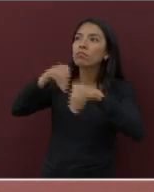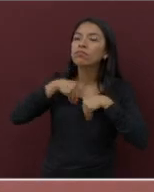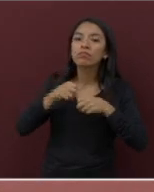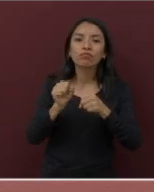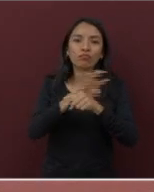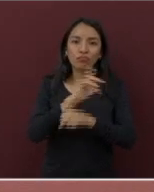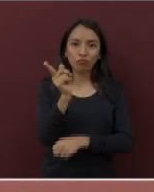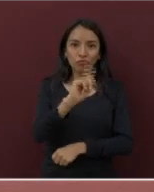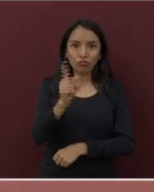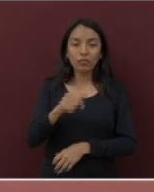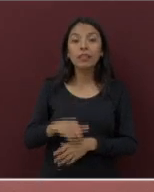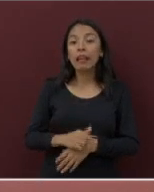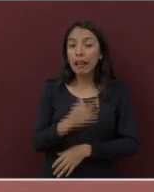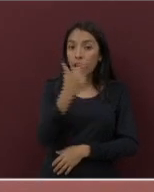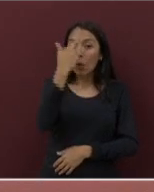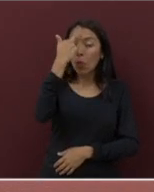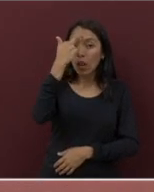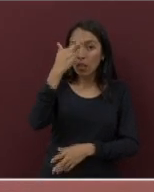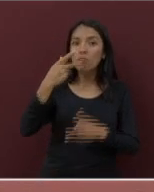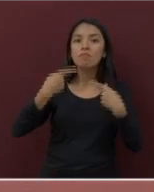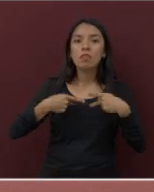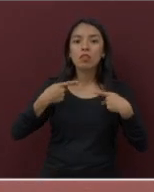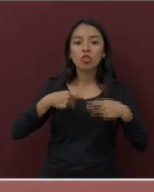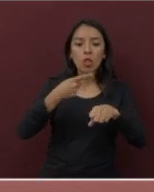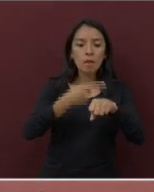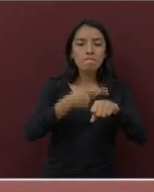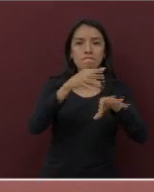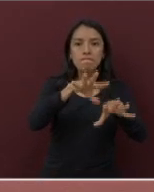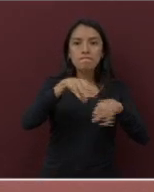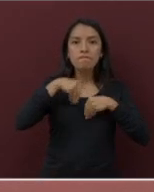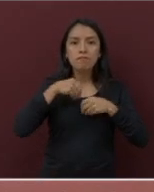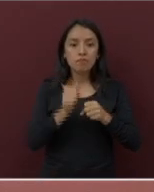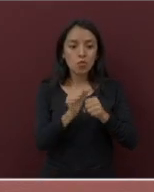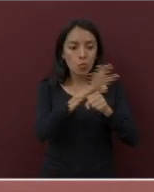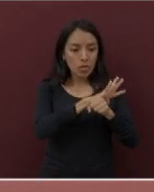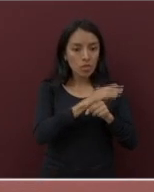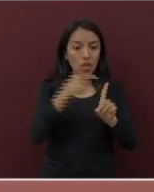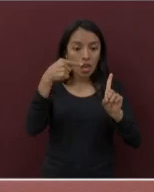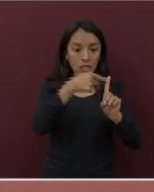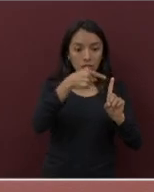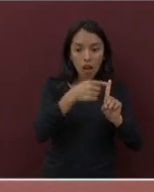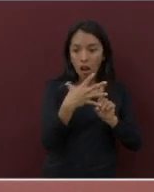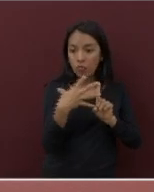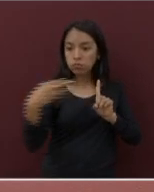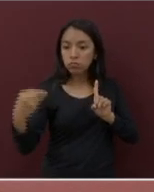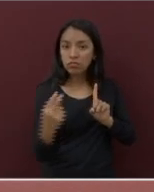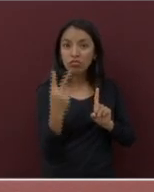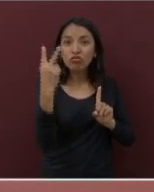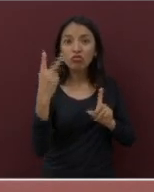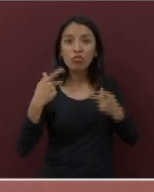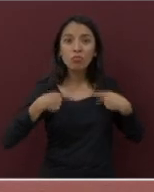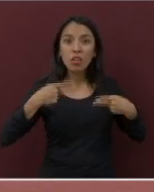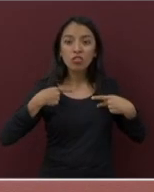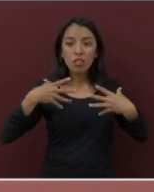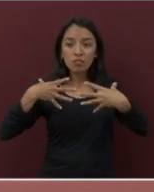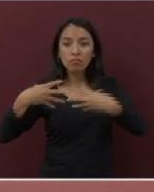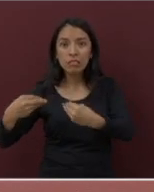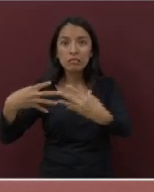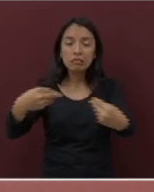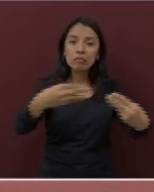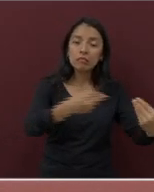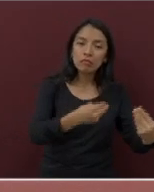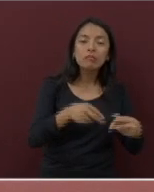con la infección reciente por el SARS-CoV-2 puede contagiar a dos o más personas. Su cuadro puede ser leve